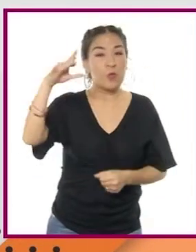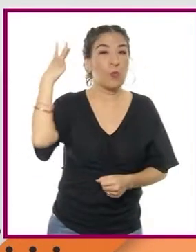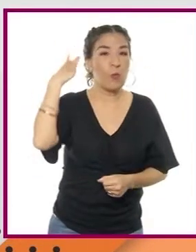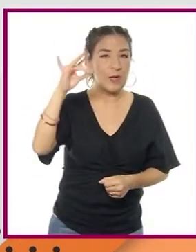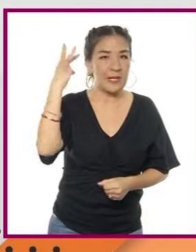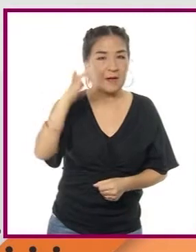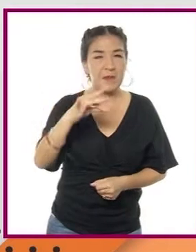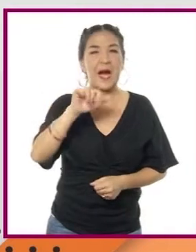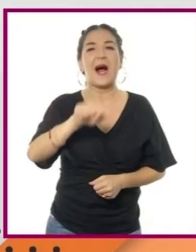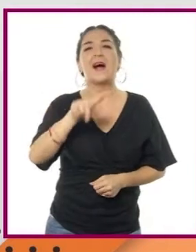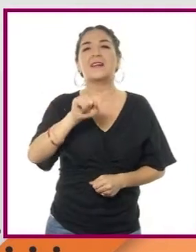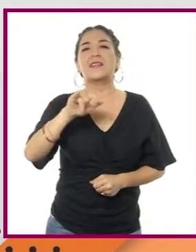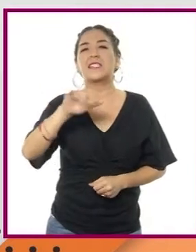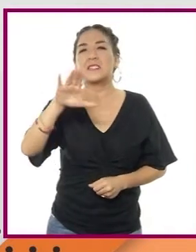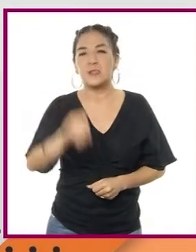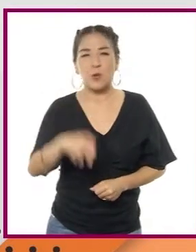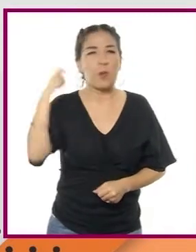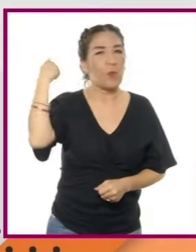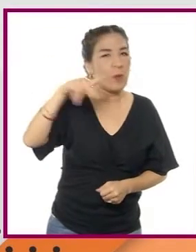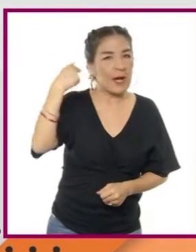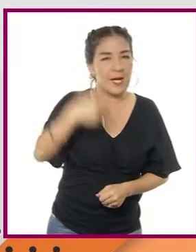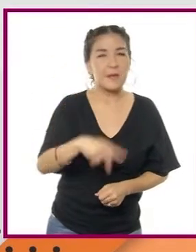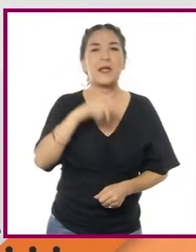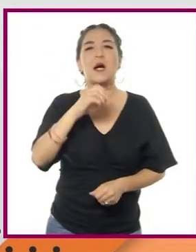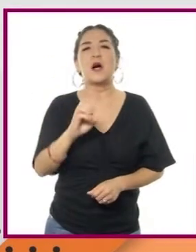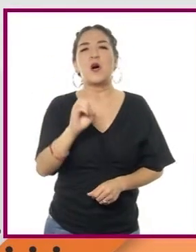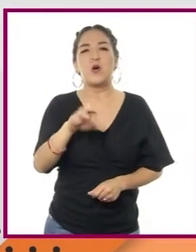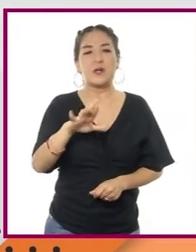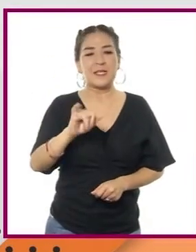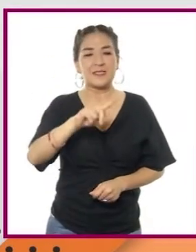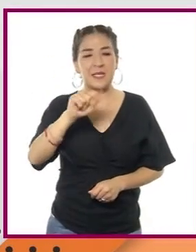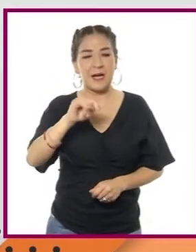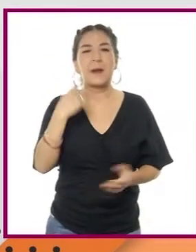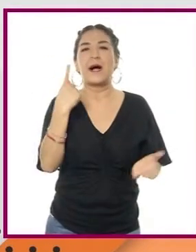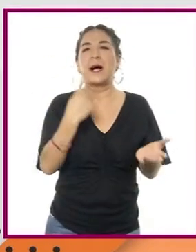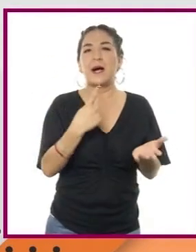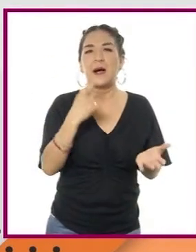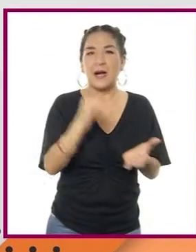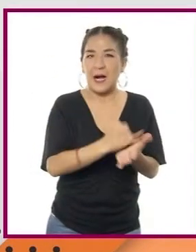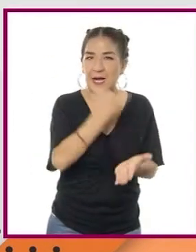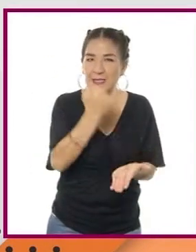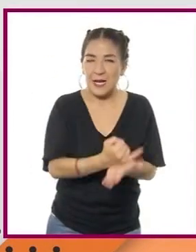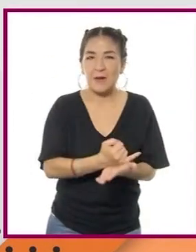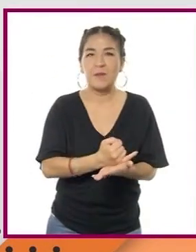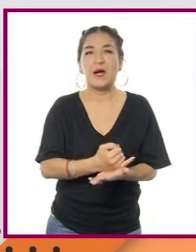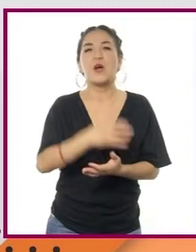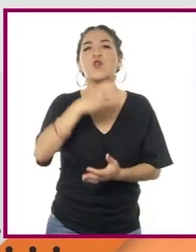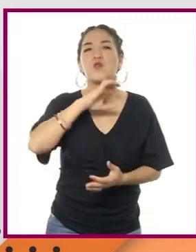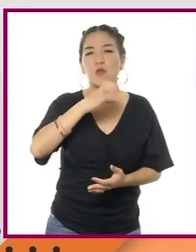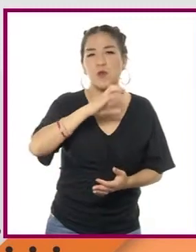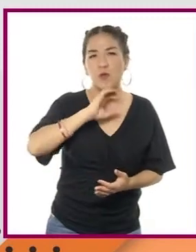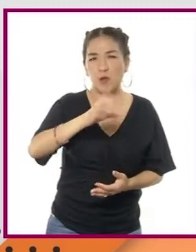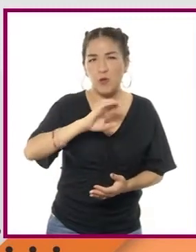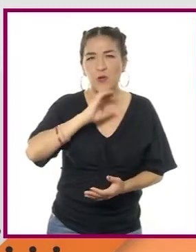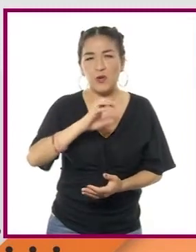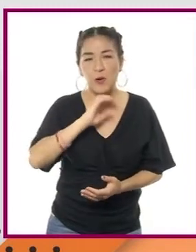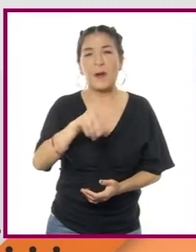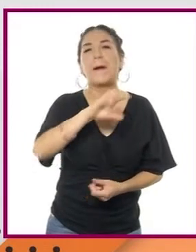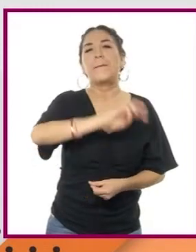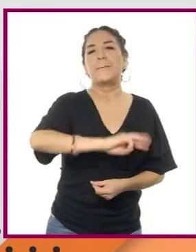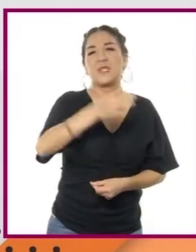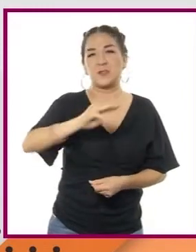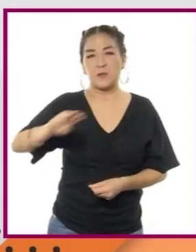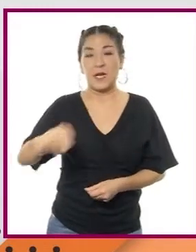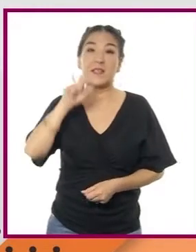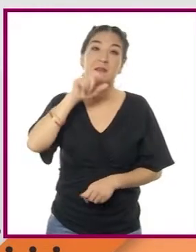Cuernavaca, Atlisco, Puebla, Orizaba, Jalapa, Córdoba y Michoacán, y en menor medida